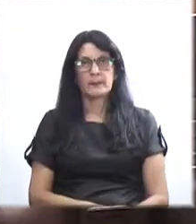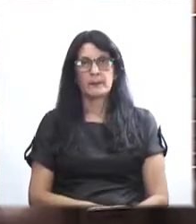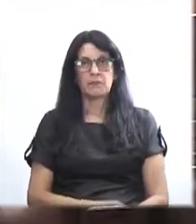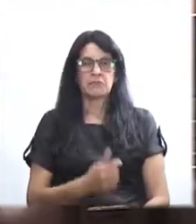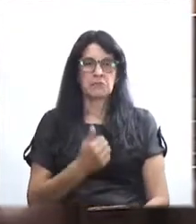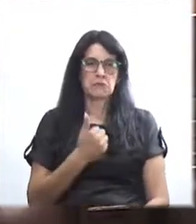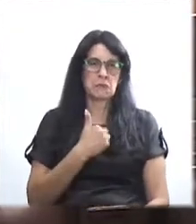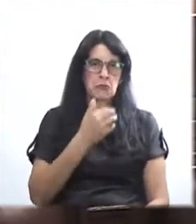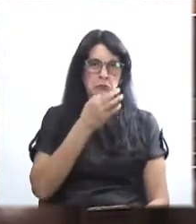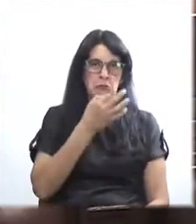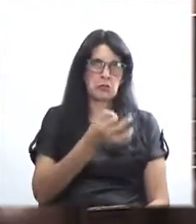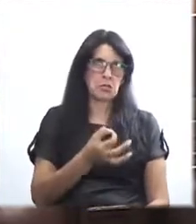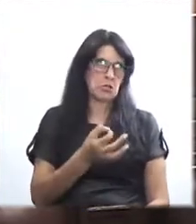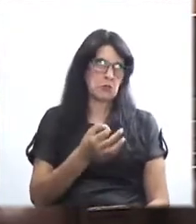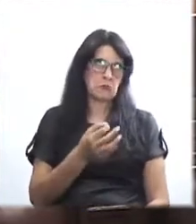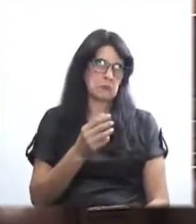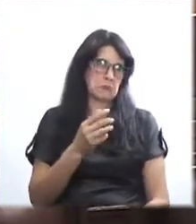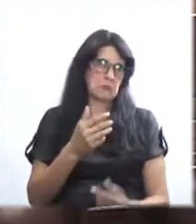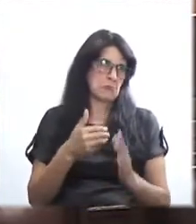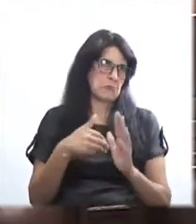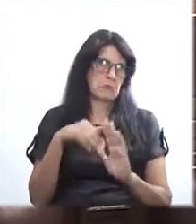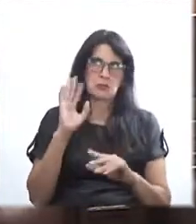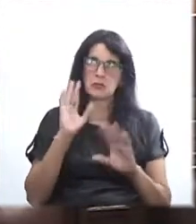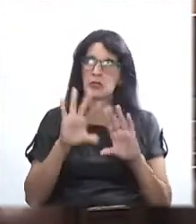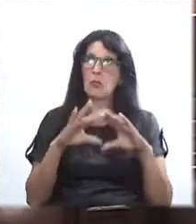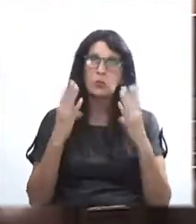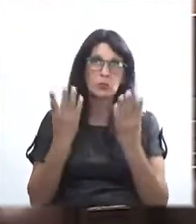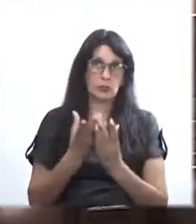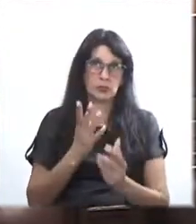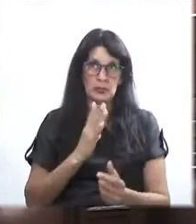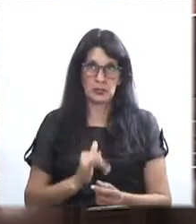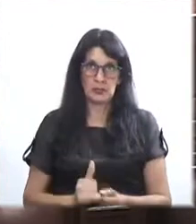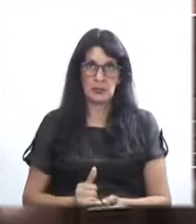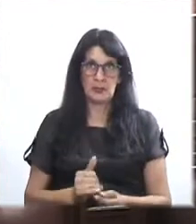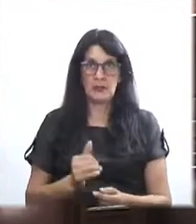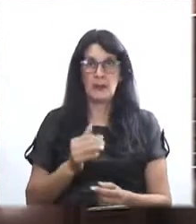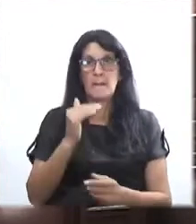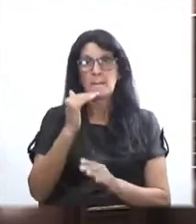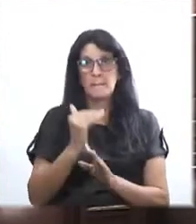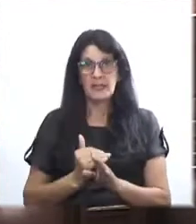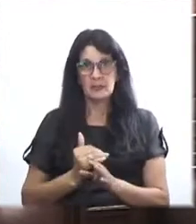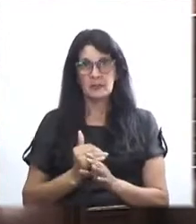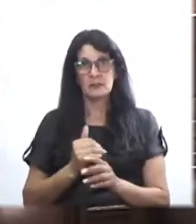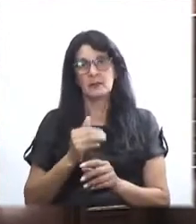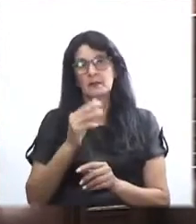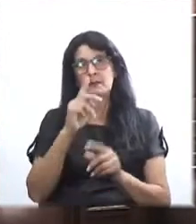yo diría que tiene todo el mundo menos el PIC-CNT.